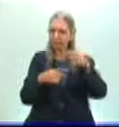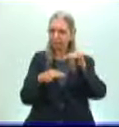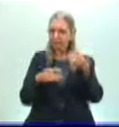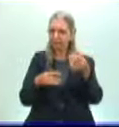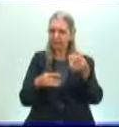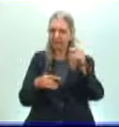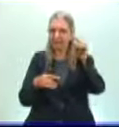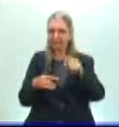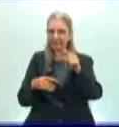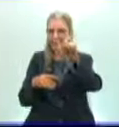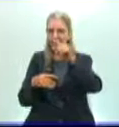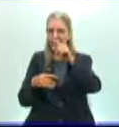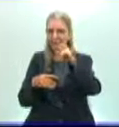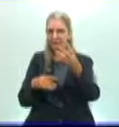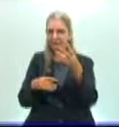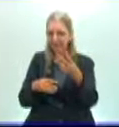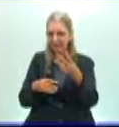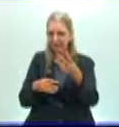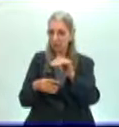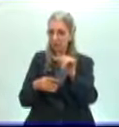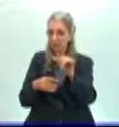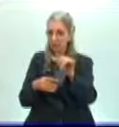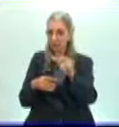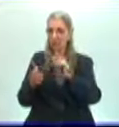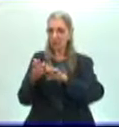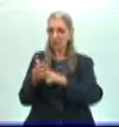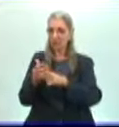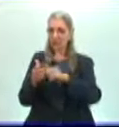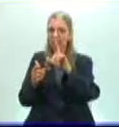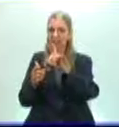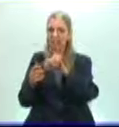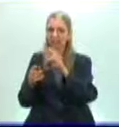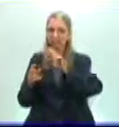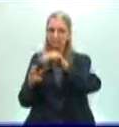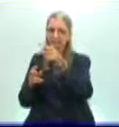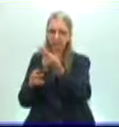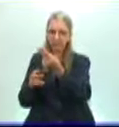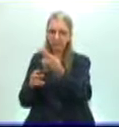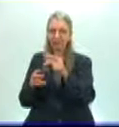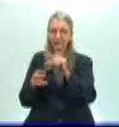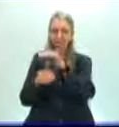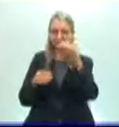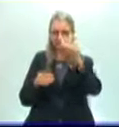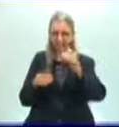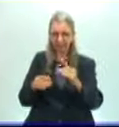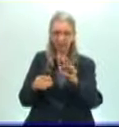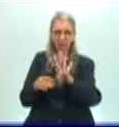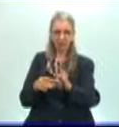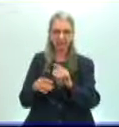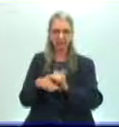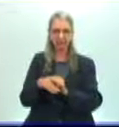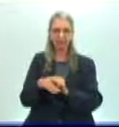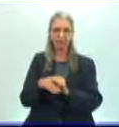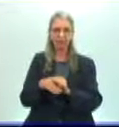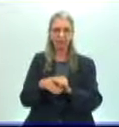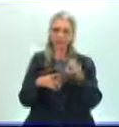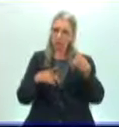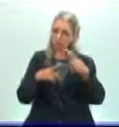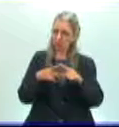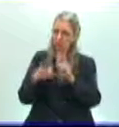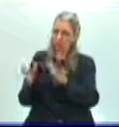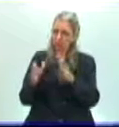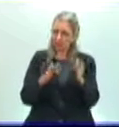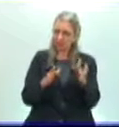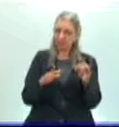de los lados al cuadrado. Recuerden que los tres lados son iguales. También recordar la fórmula de Herón, la que se refiere a, ahí la tienen, una